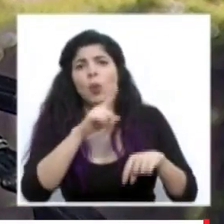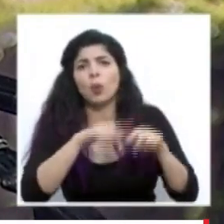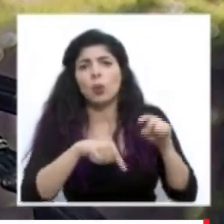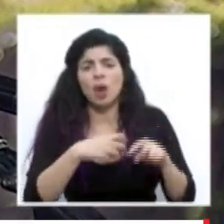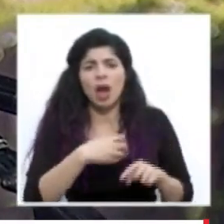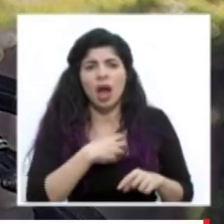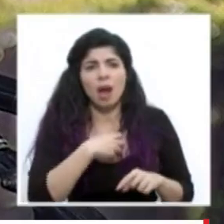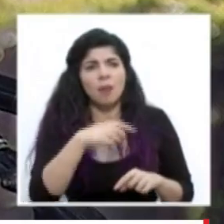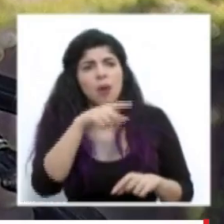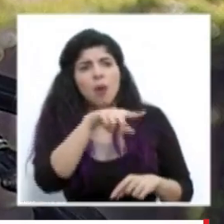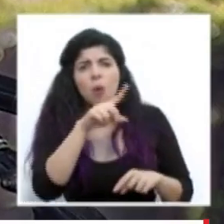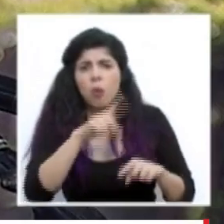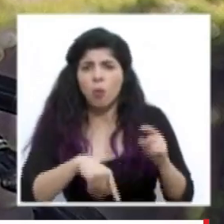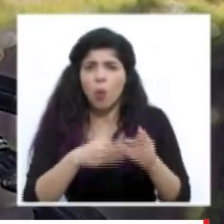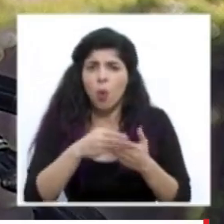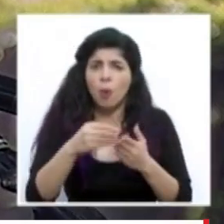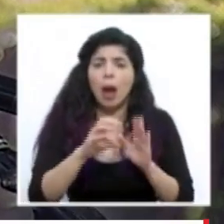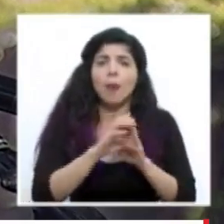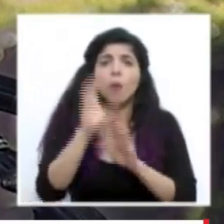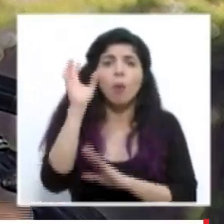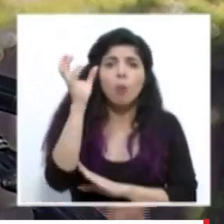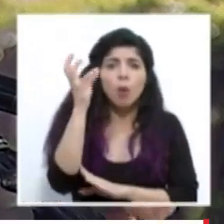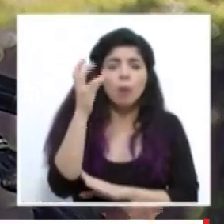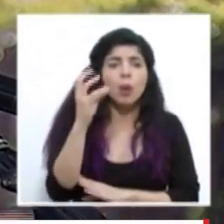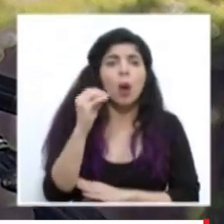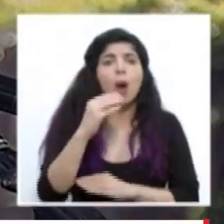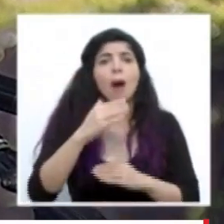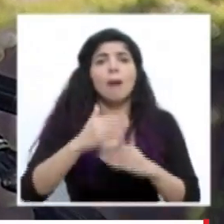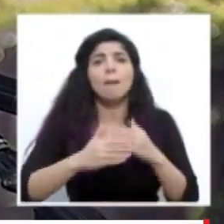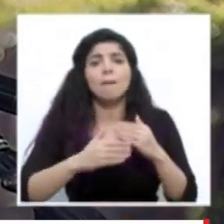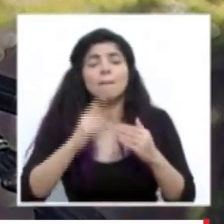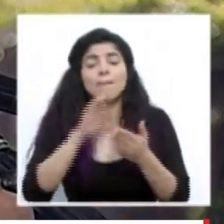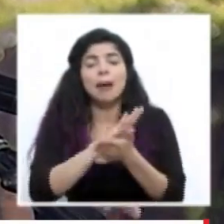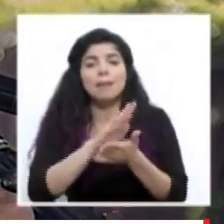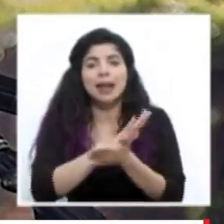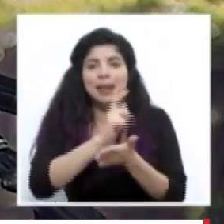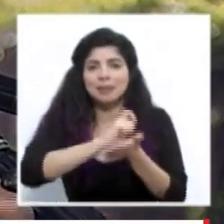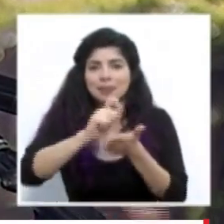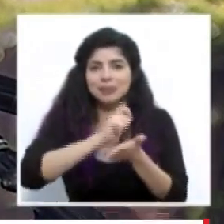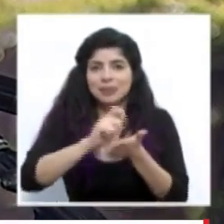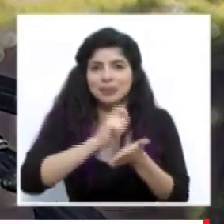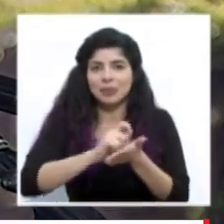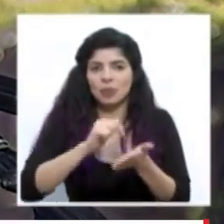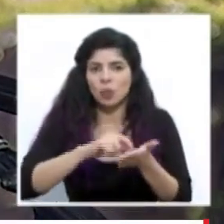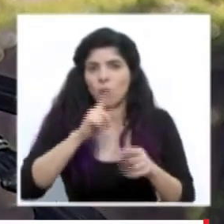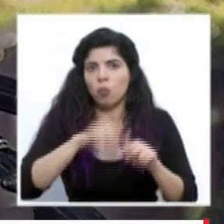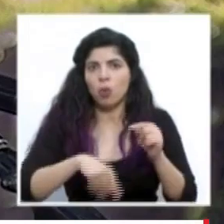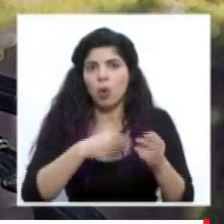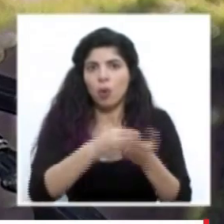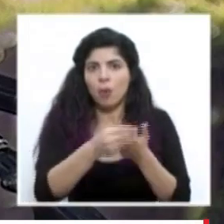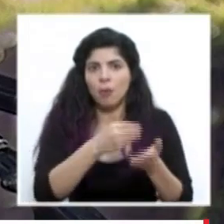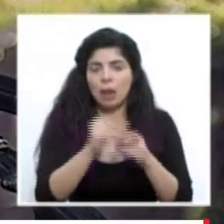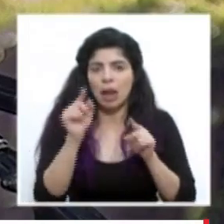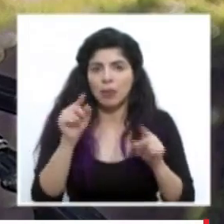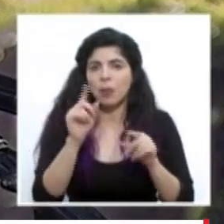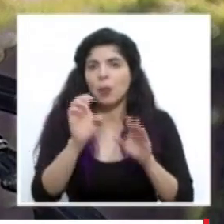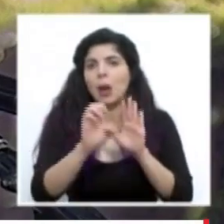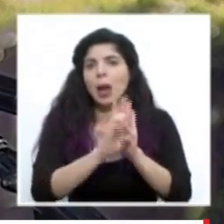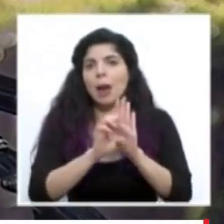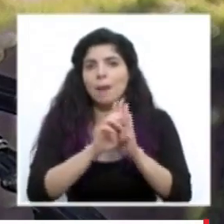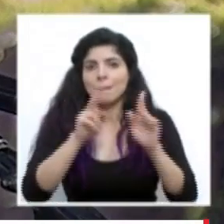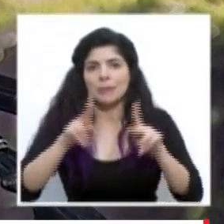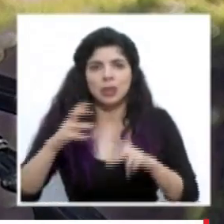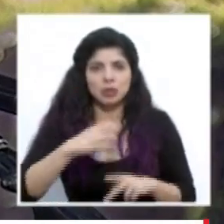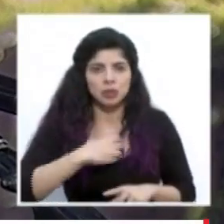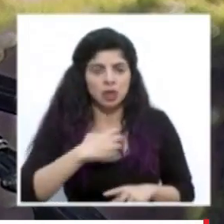reclaman que no se puede comprar ni bombillos ni papel para escribir, para ponerle algunos de los ejemplos de los reclamos que